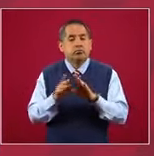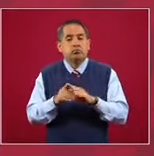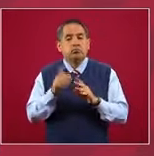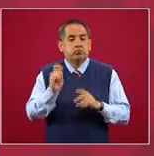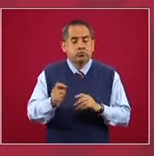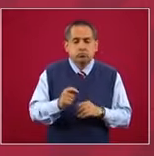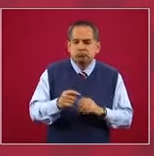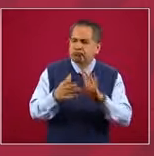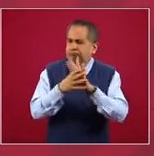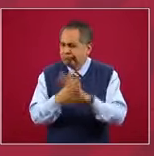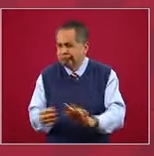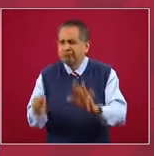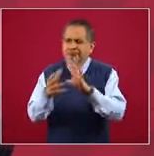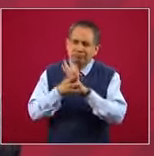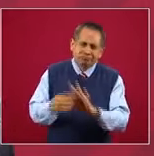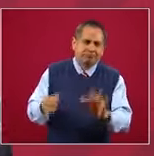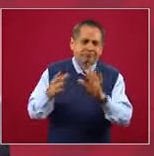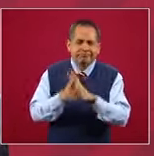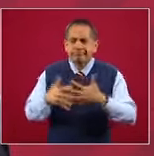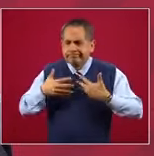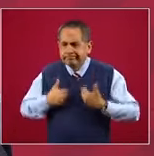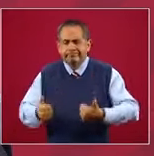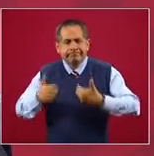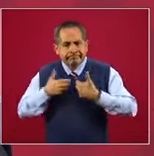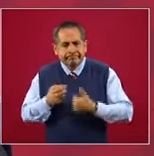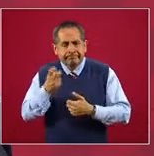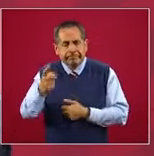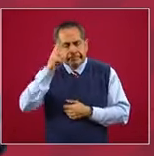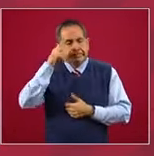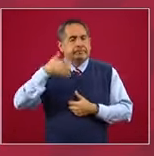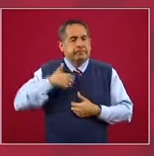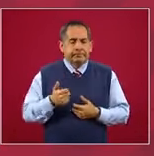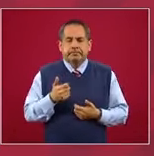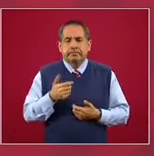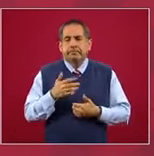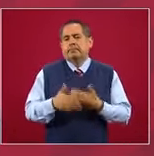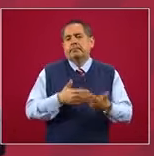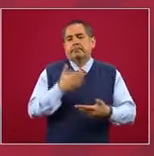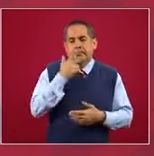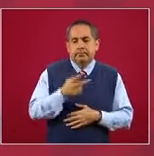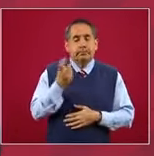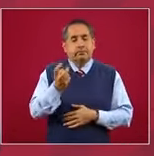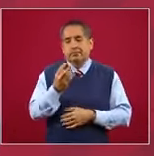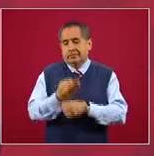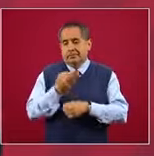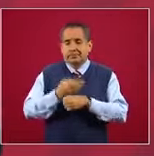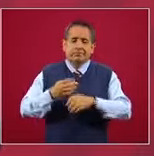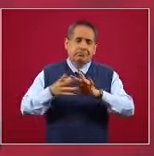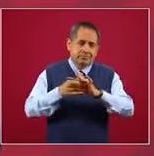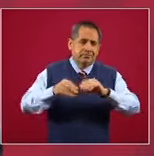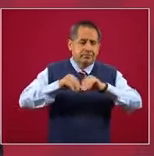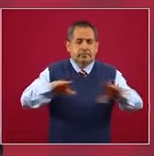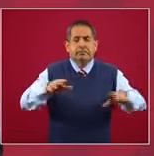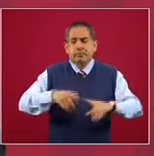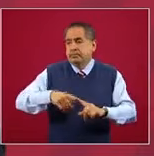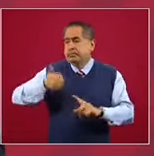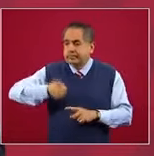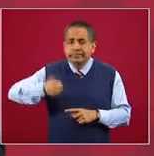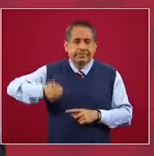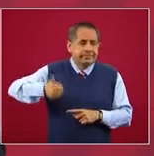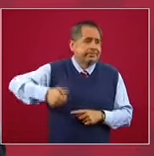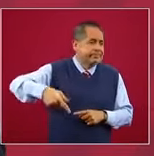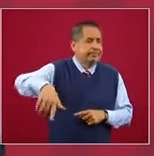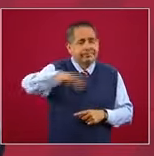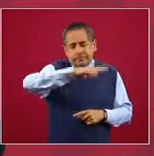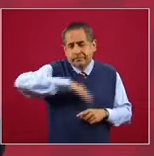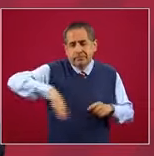experiencias de convencimiento, que es justo lo que enfatizamos aquí, este mensaje de que todas y cada una de las personas que